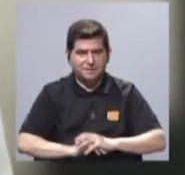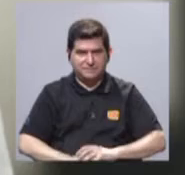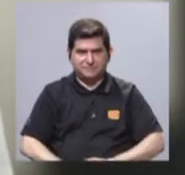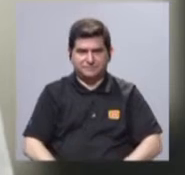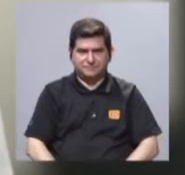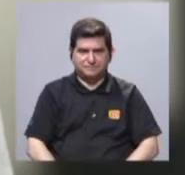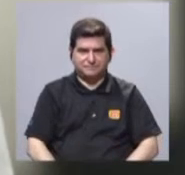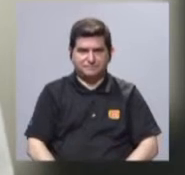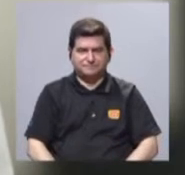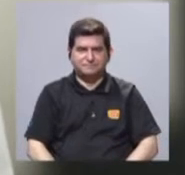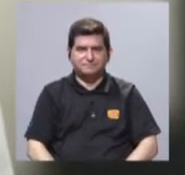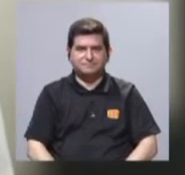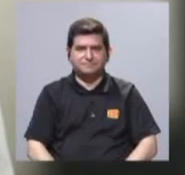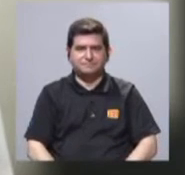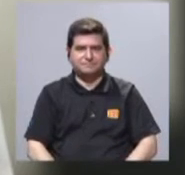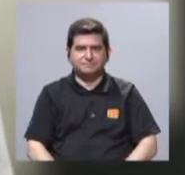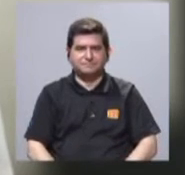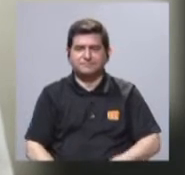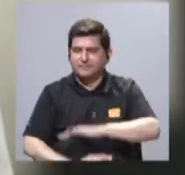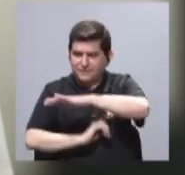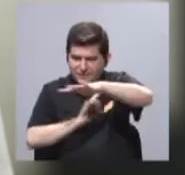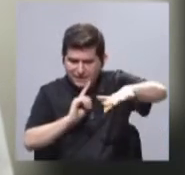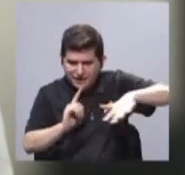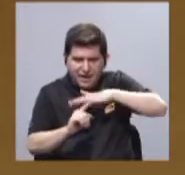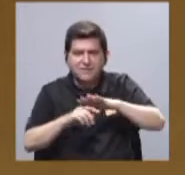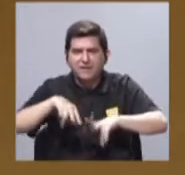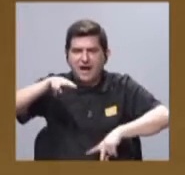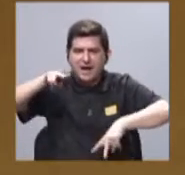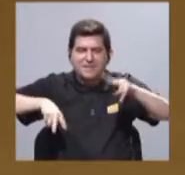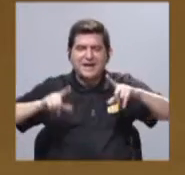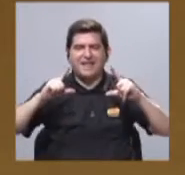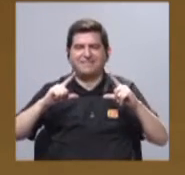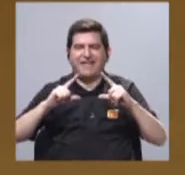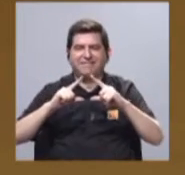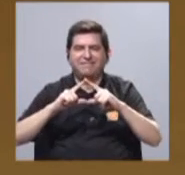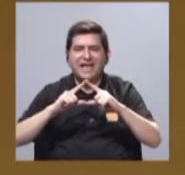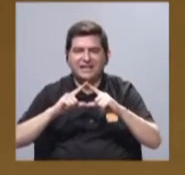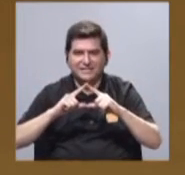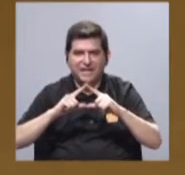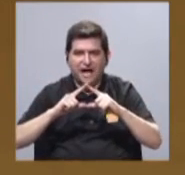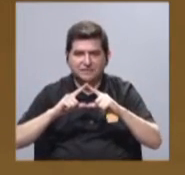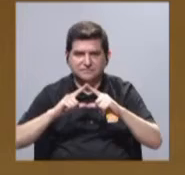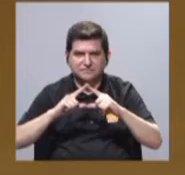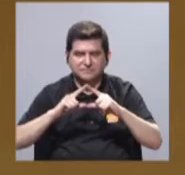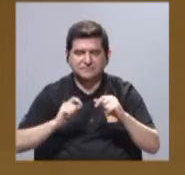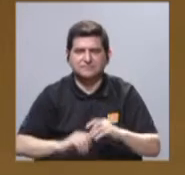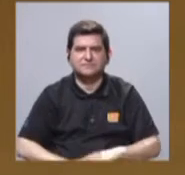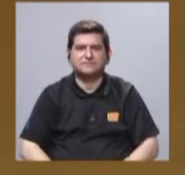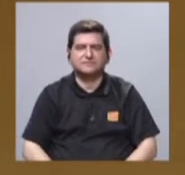muy muy impresionante otro tema es que